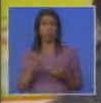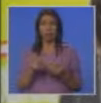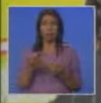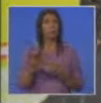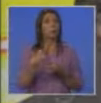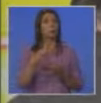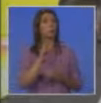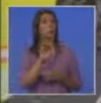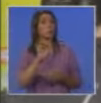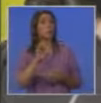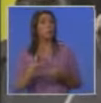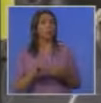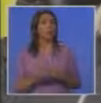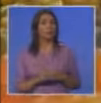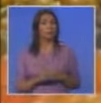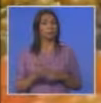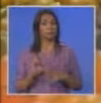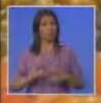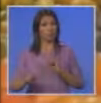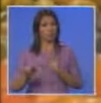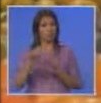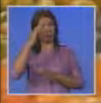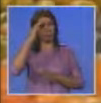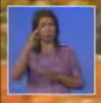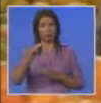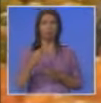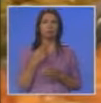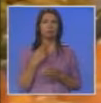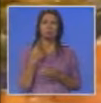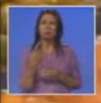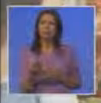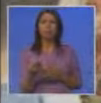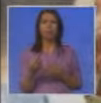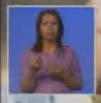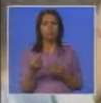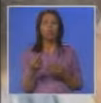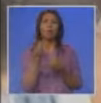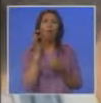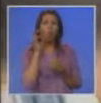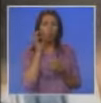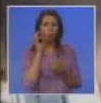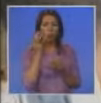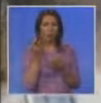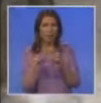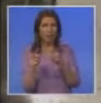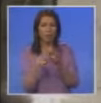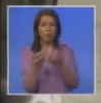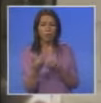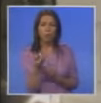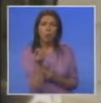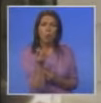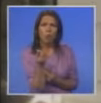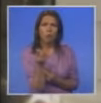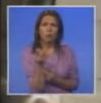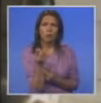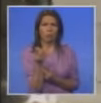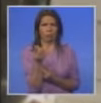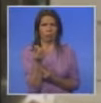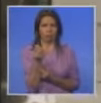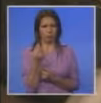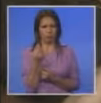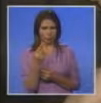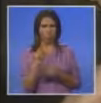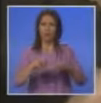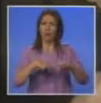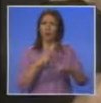comisarios recorrían cada uno de los andenes. Incluso en las frutas que están de temporadas, se verificó que se las negociaban hasta por $1